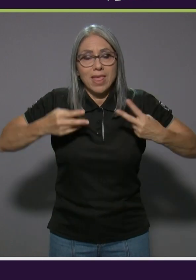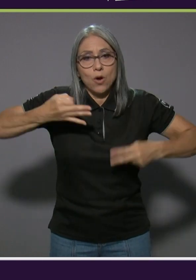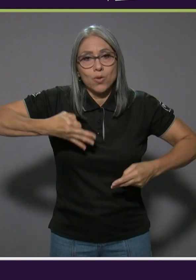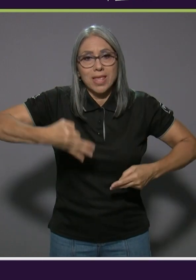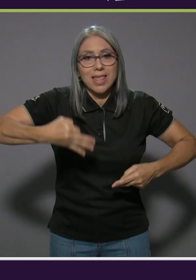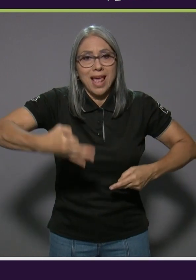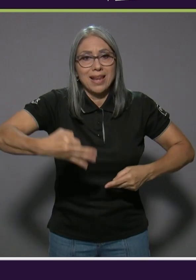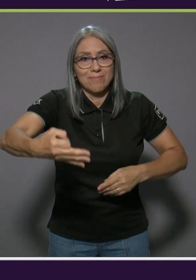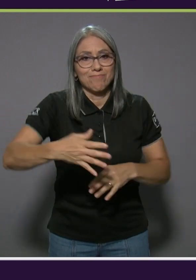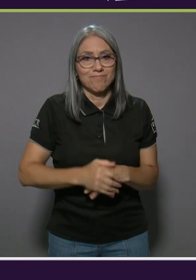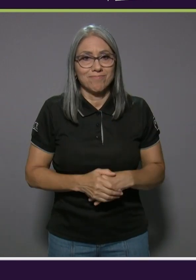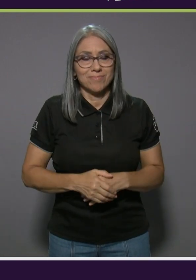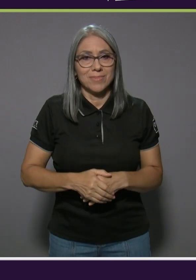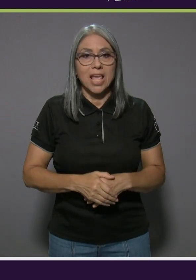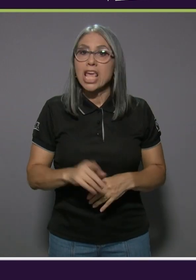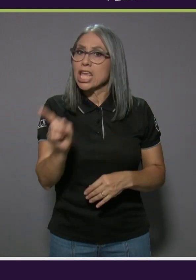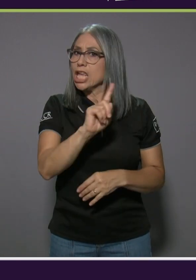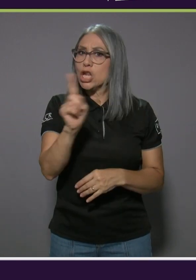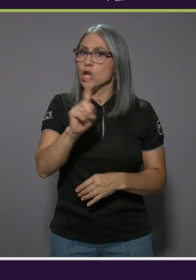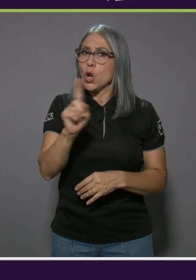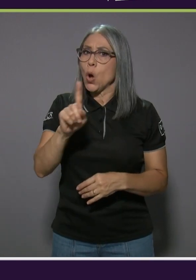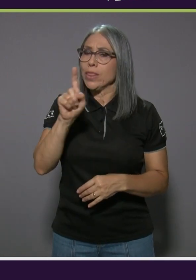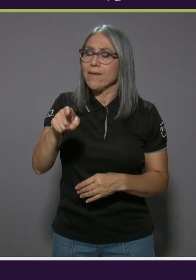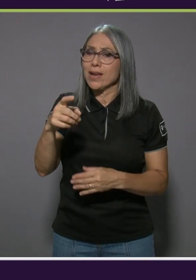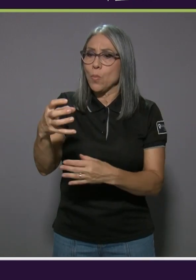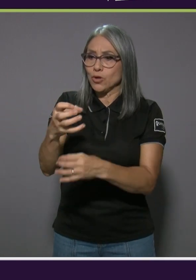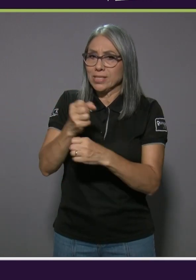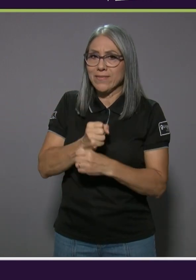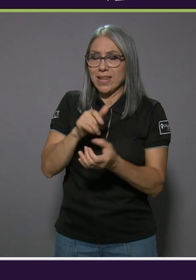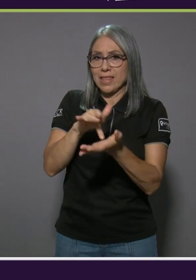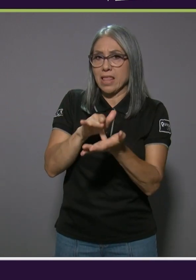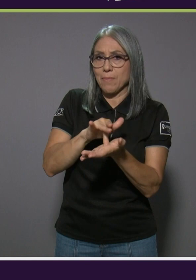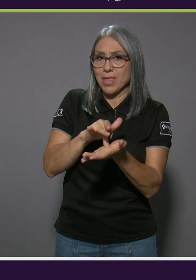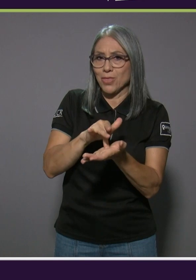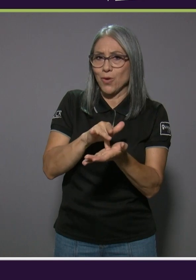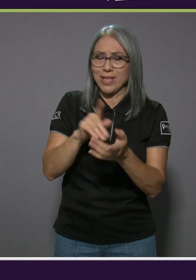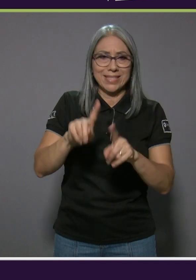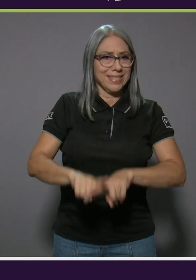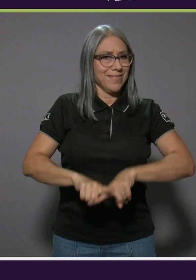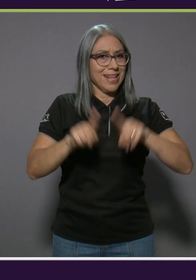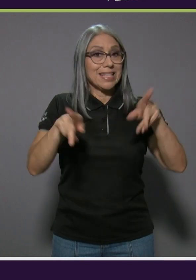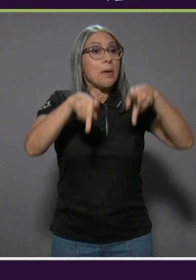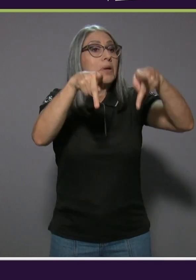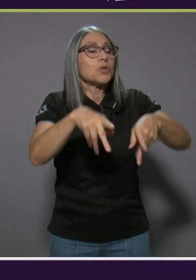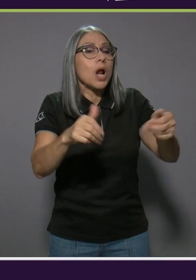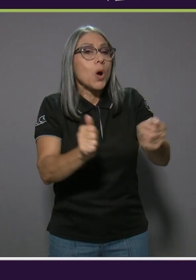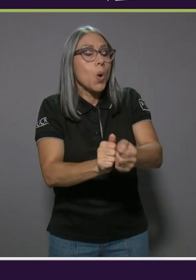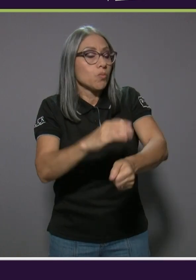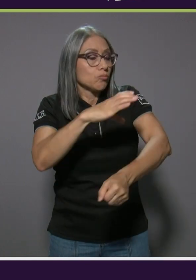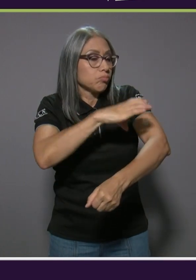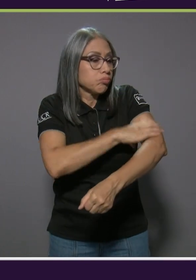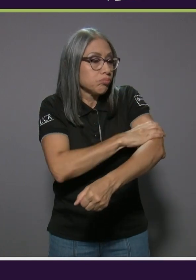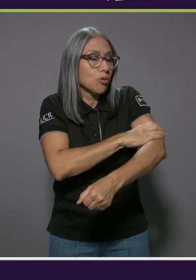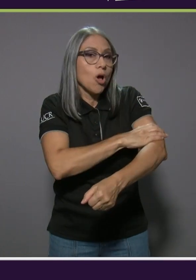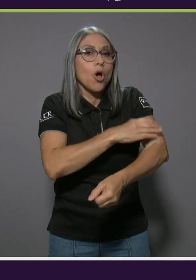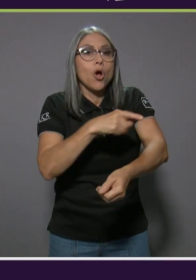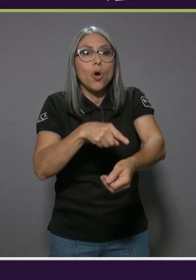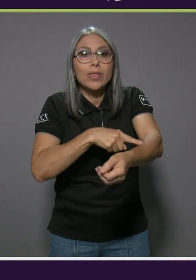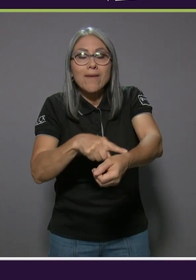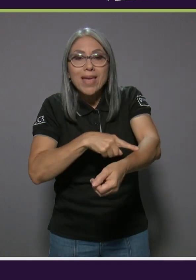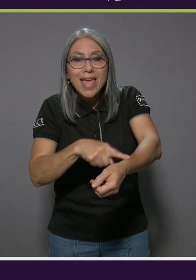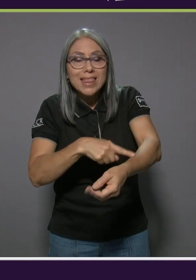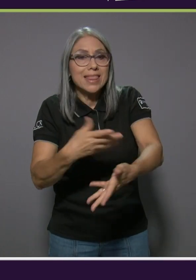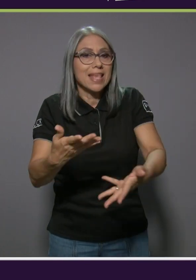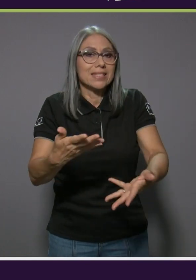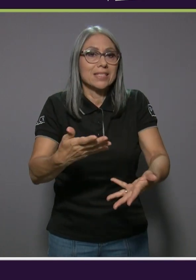tratamiento es una condición de salud y no una condición de discapacidad. Entonces, personas con diabetes, hipertensión, o que si se ponen unos lentes ya pueden